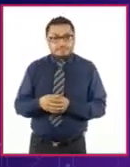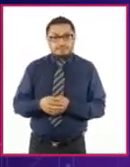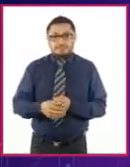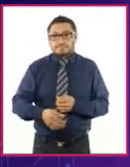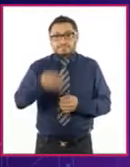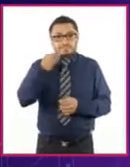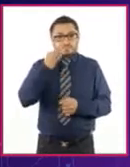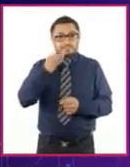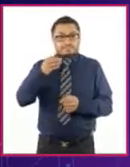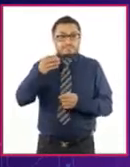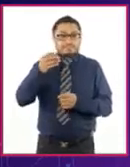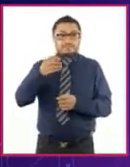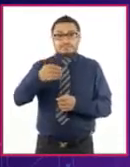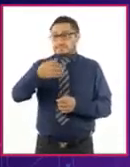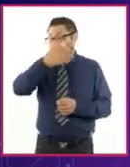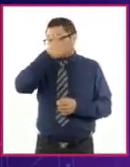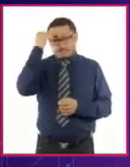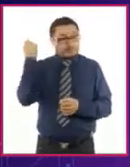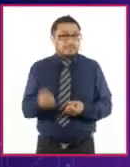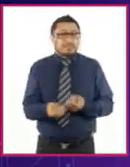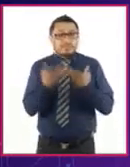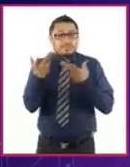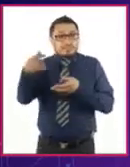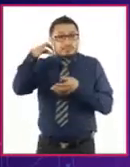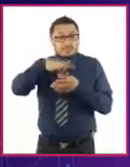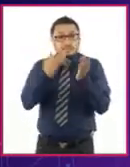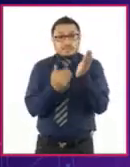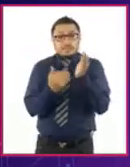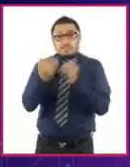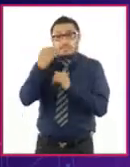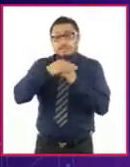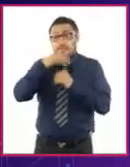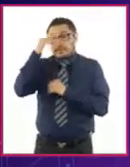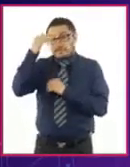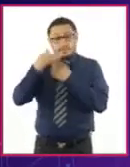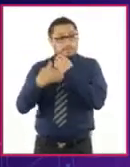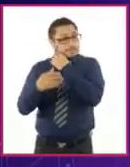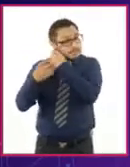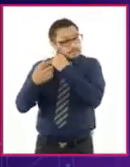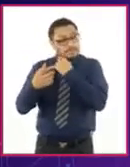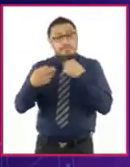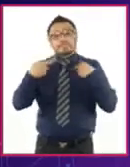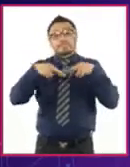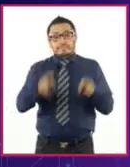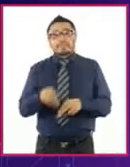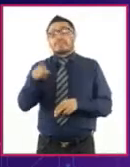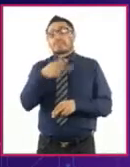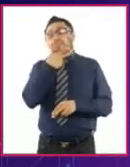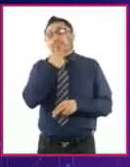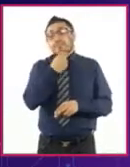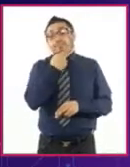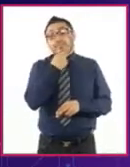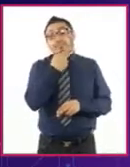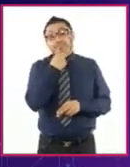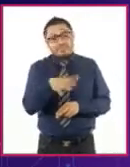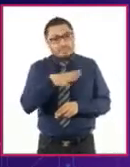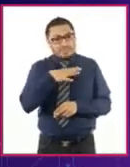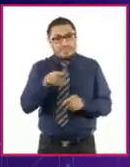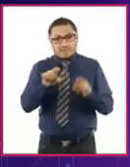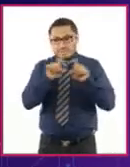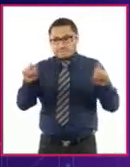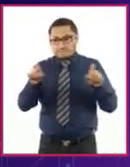conoce a cuánto ascendió. Para representar los movimientos de Juan, obtenemos la siguiente